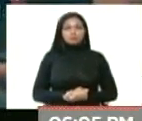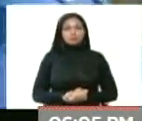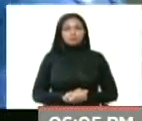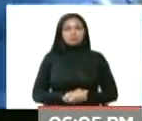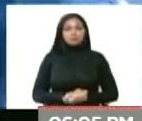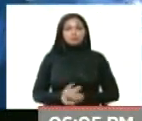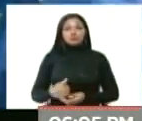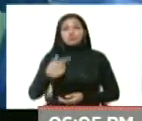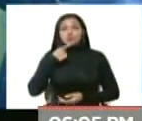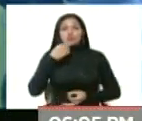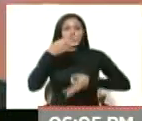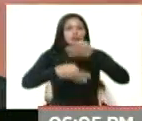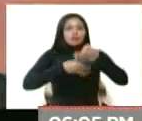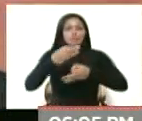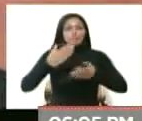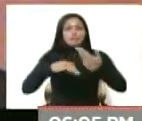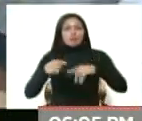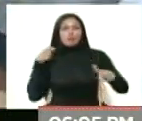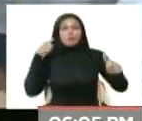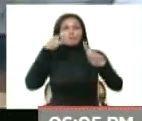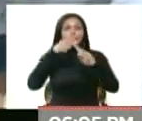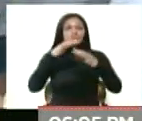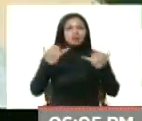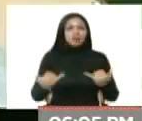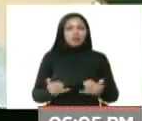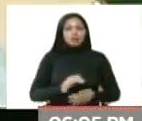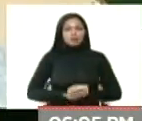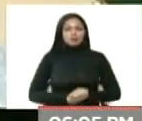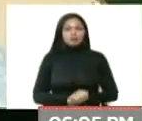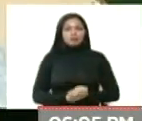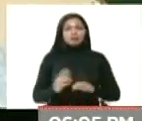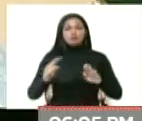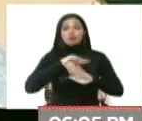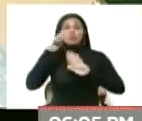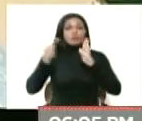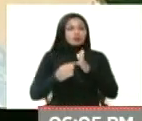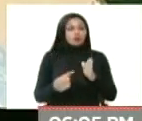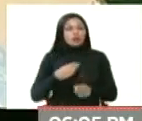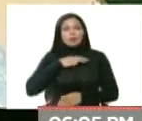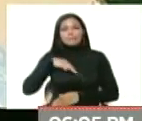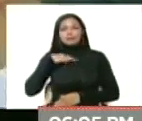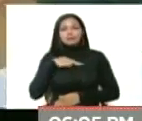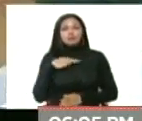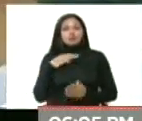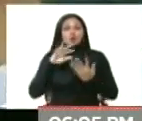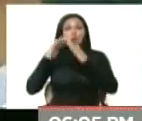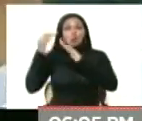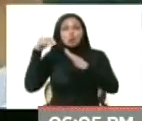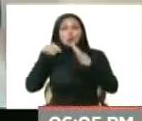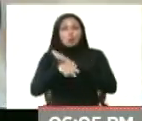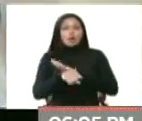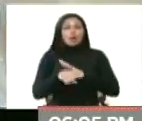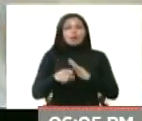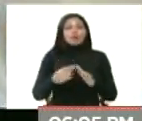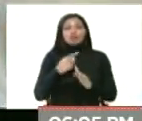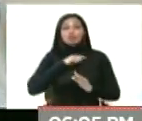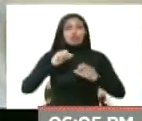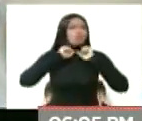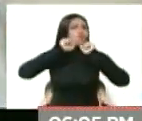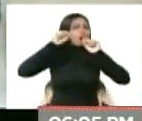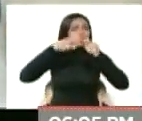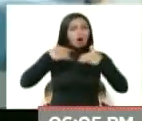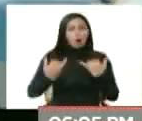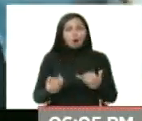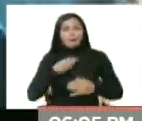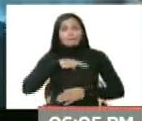Dije, vamos a una nueva meta, vamos a la cobertura 100% de la misión Barrio Adentro, y lo hemos logrado, y ahora